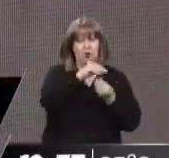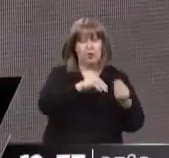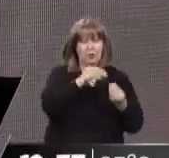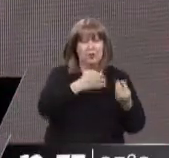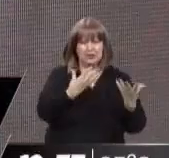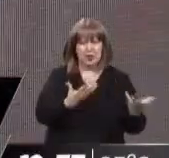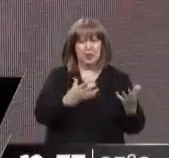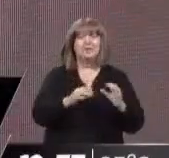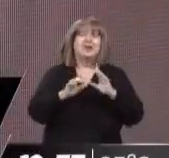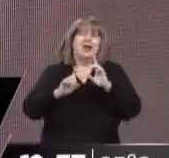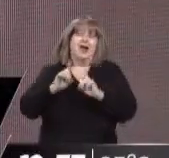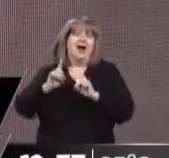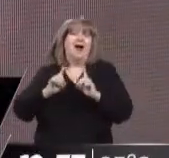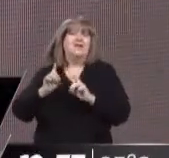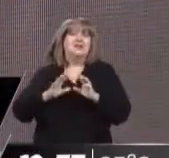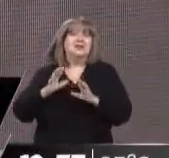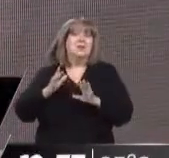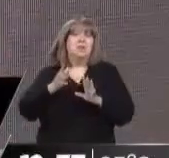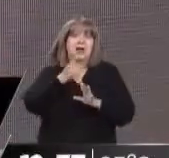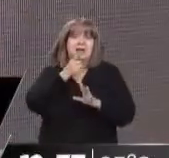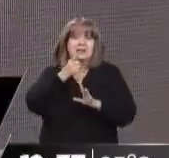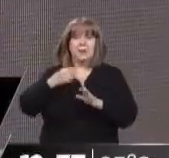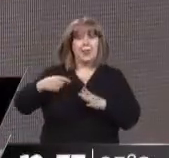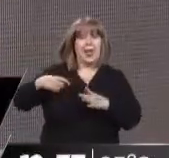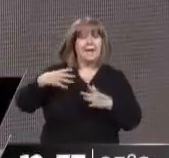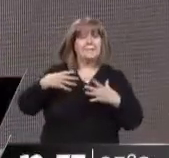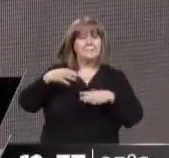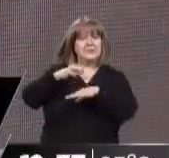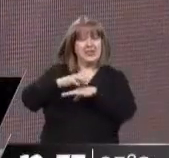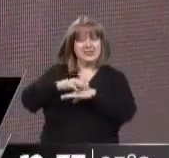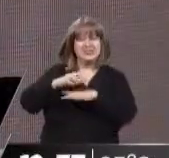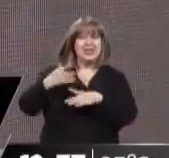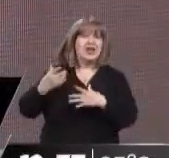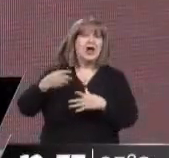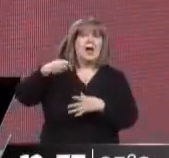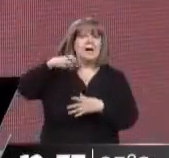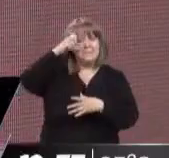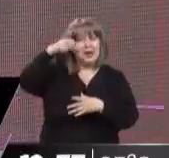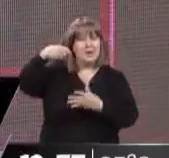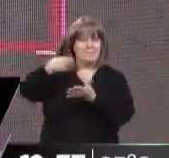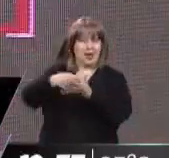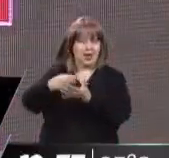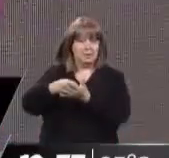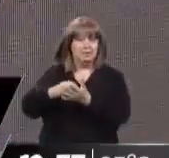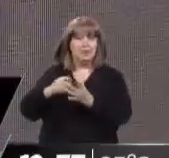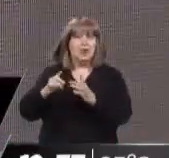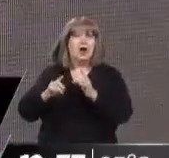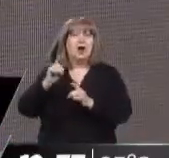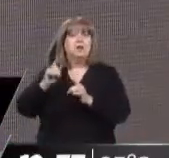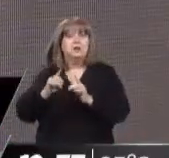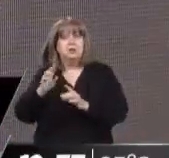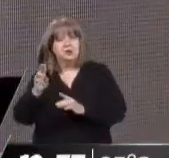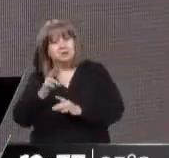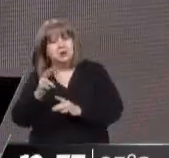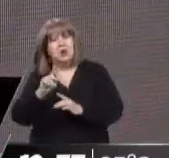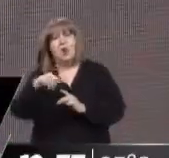prepagas o empresas de medicina prepaga que han hecho esto dan desafiliado quizás alguno de los miembros por tener quizás también alguna otra discapacidad estoy hablando